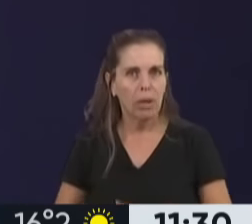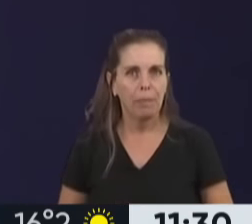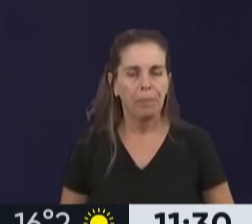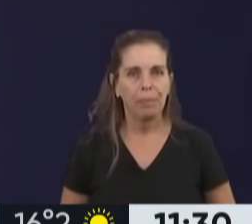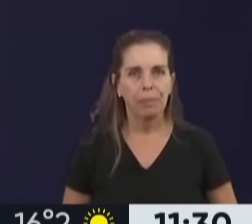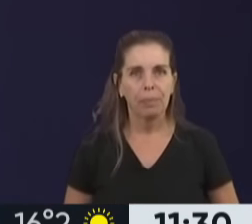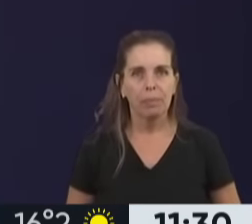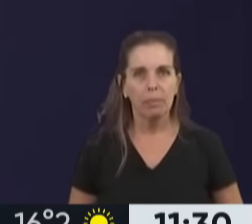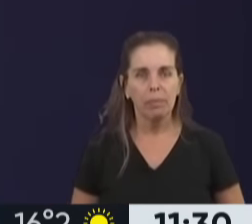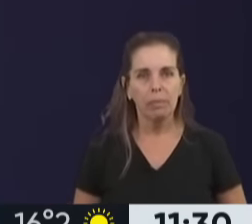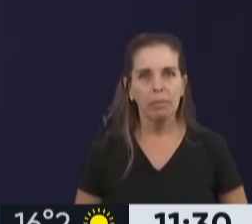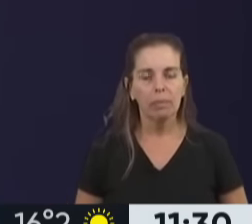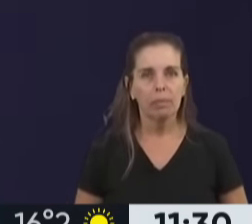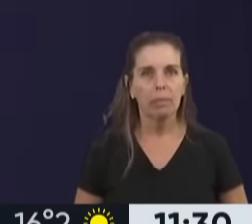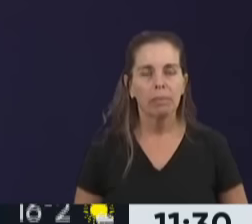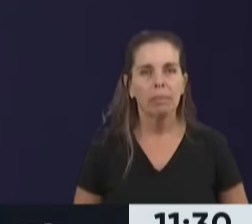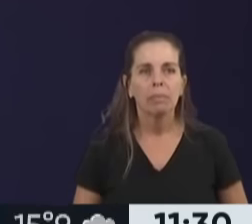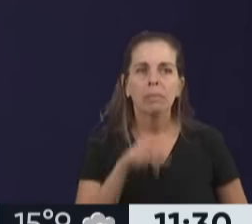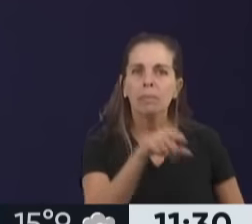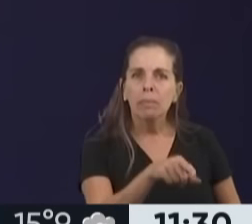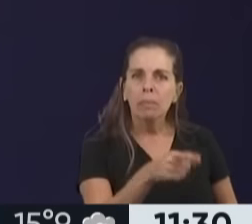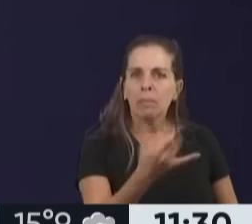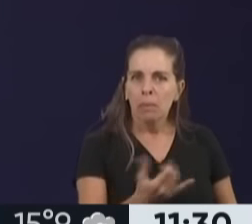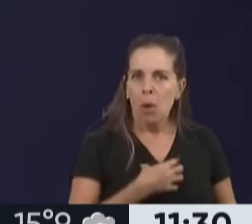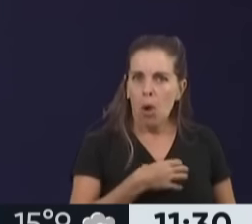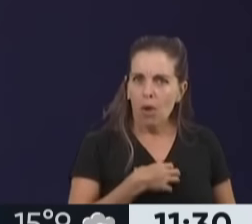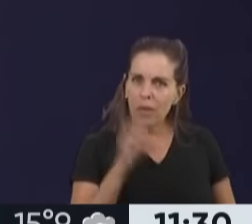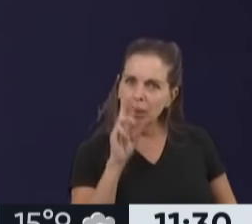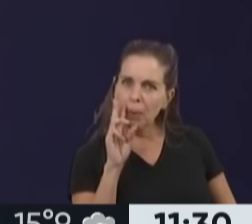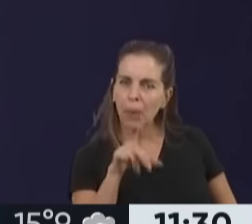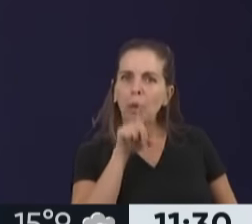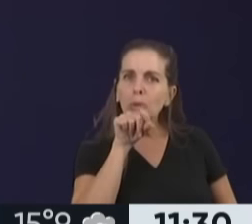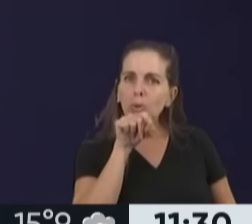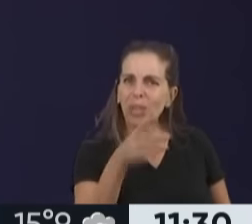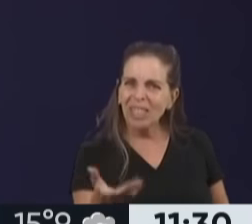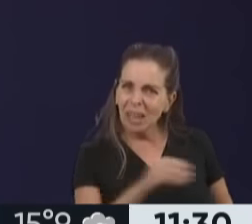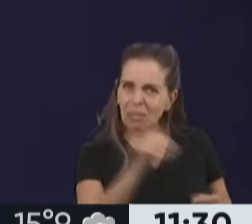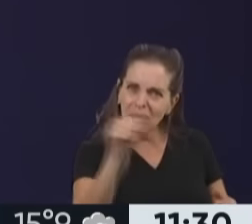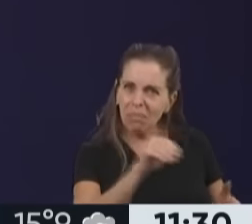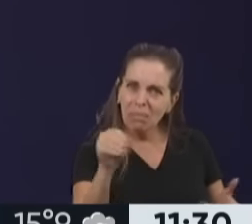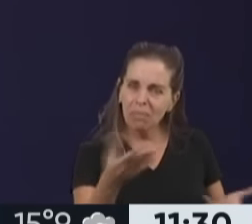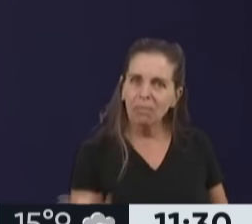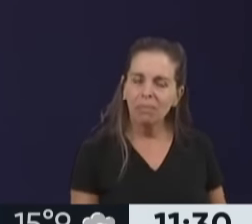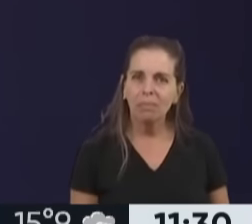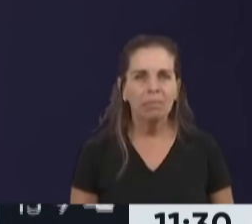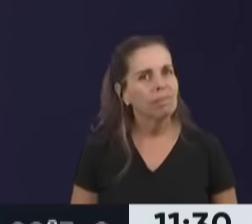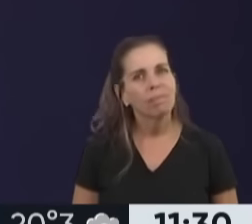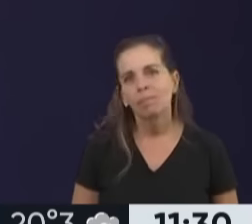cual vos confiabas en todas las cuentas de Twitter no el presidente la citaba como no